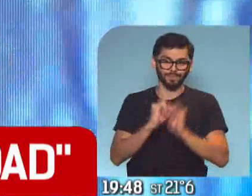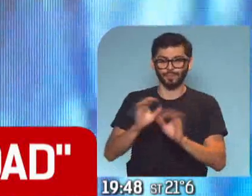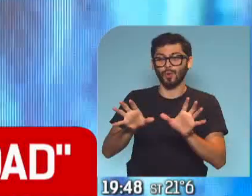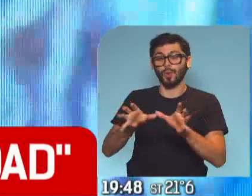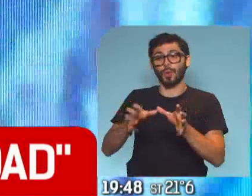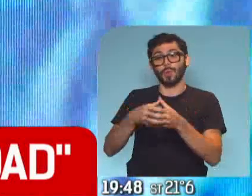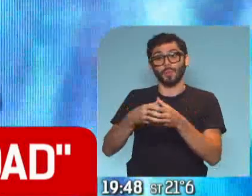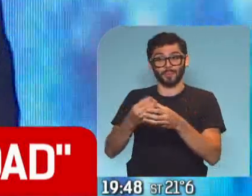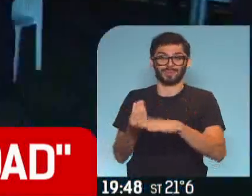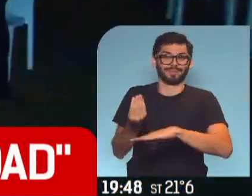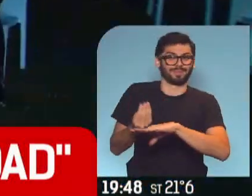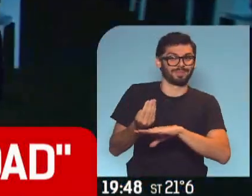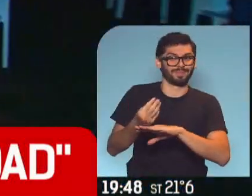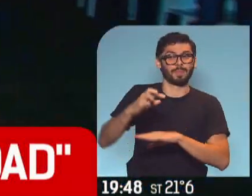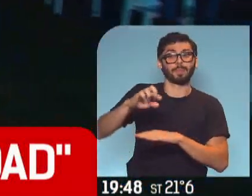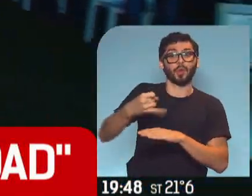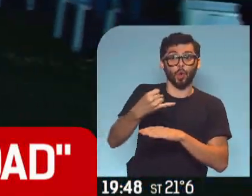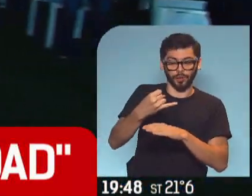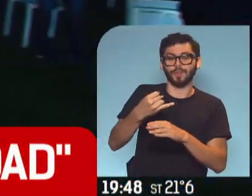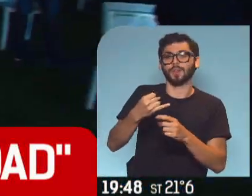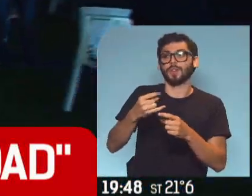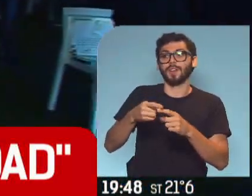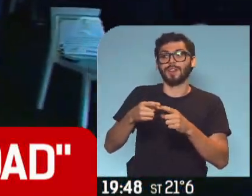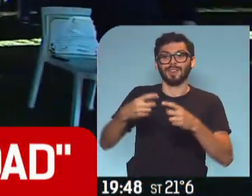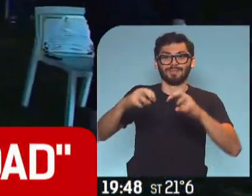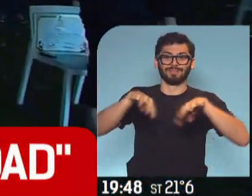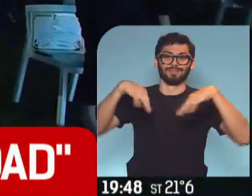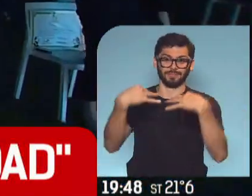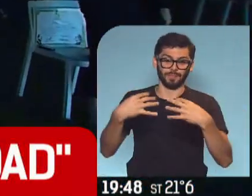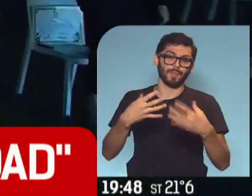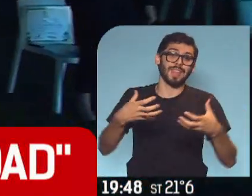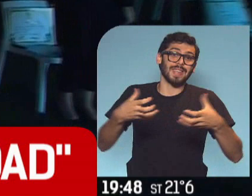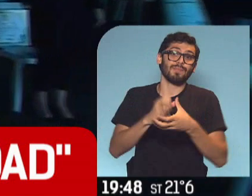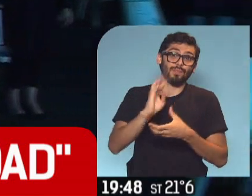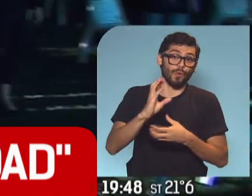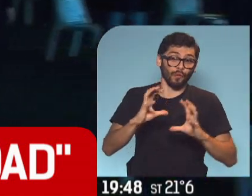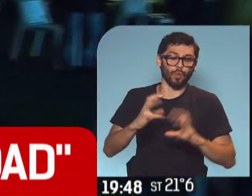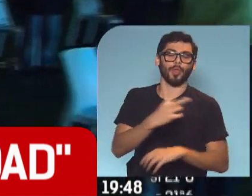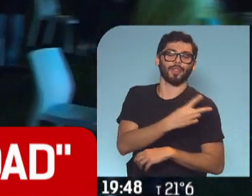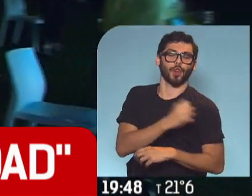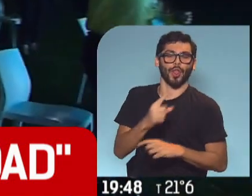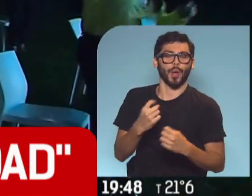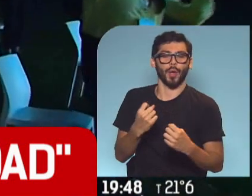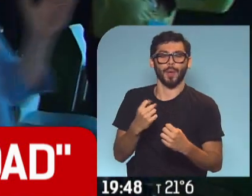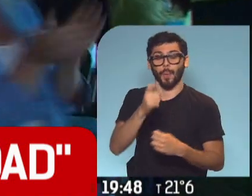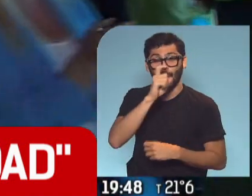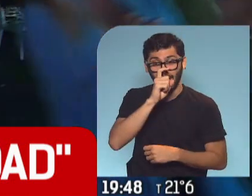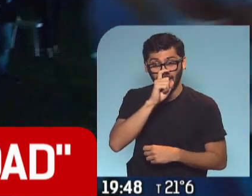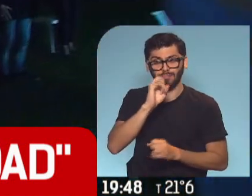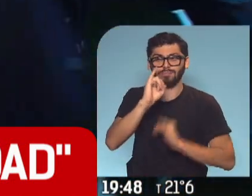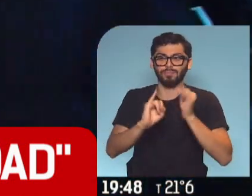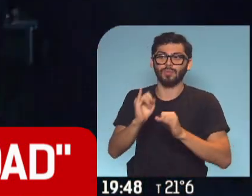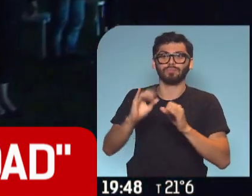en el que terminó pidiendo unidad, en el que recordó este año y monedas de gestión, en el que hizo